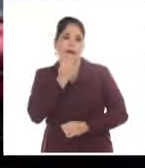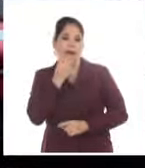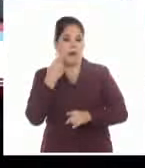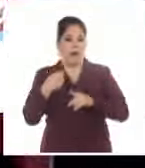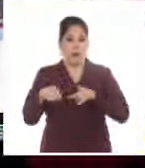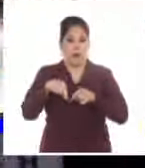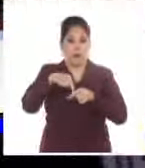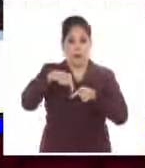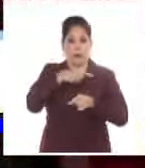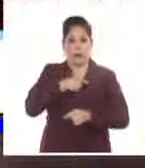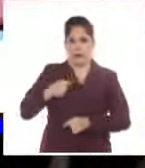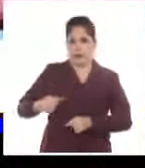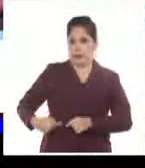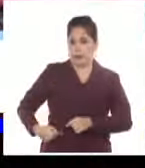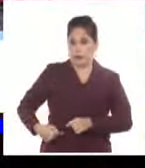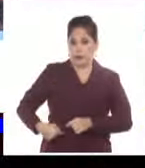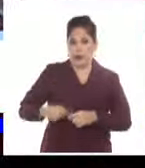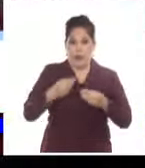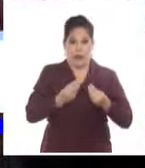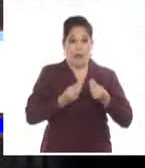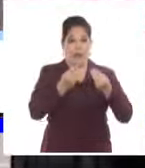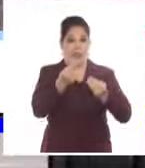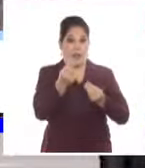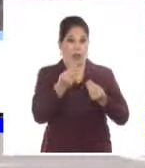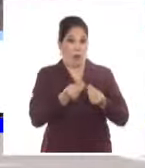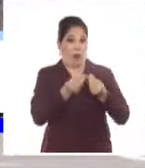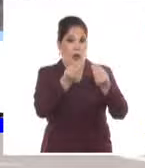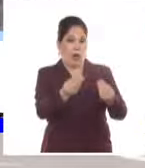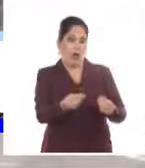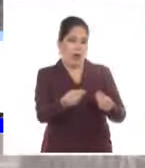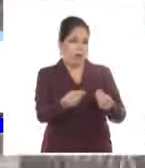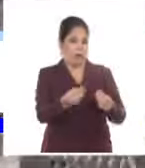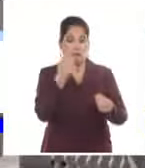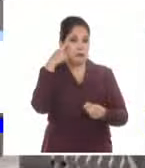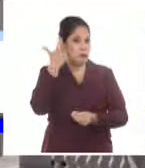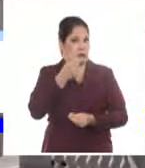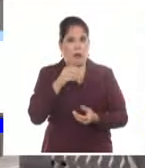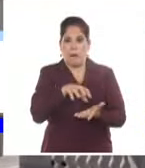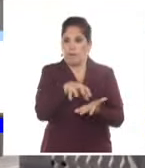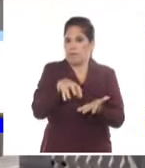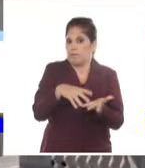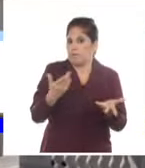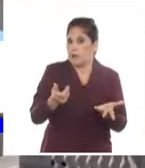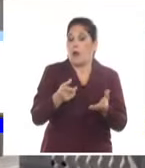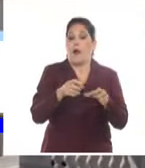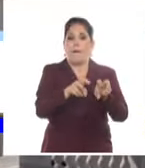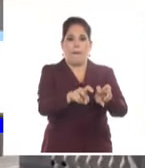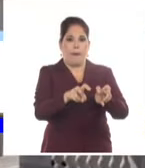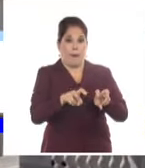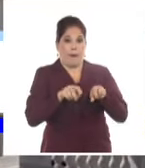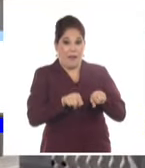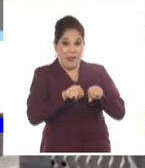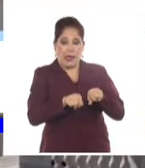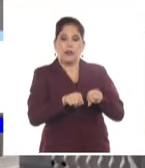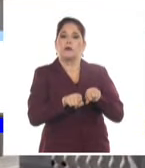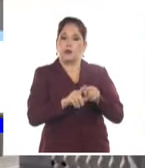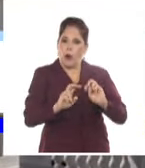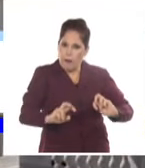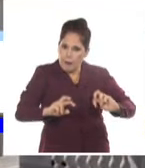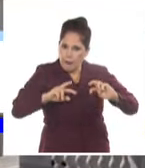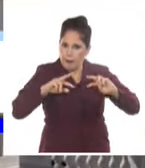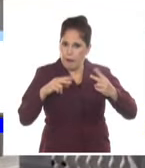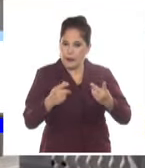se enfrenta a un destino incierto en la Cámara de Representantes, compuesta en su mayoría por legisladores republicanos, quienes han reiterado